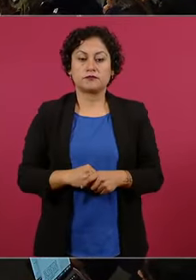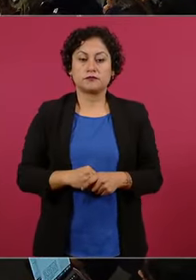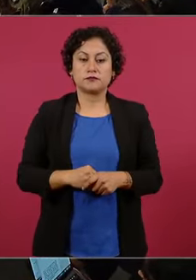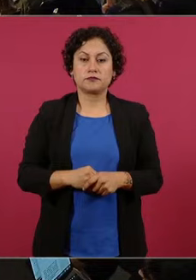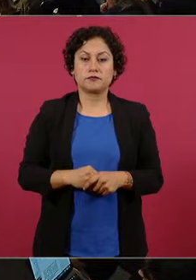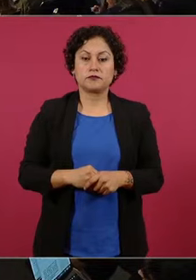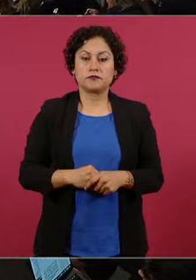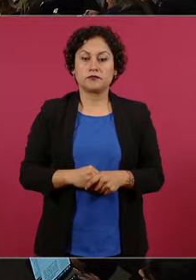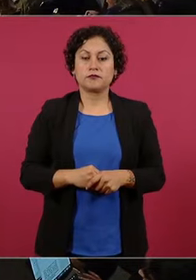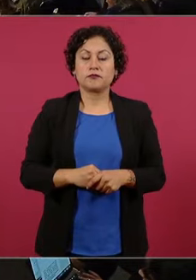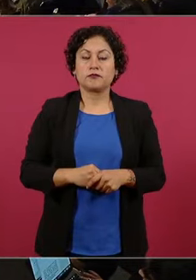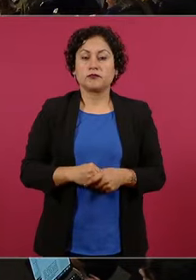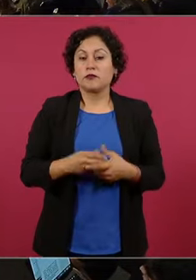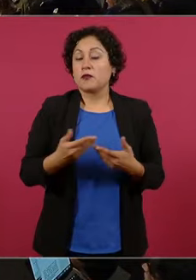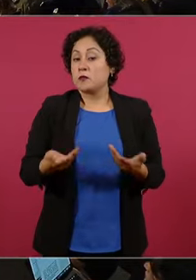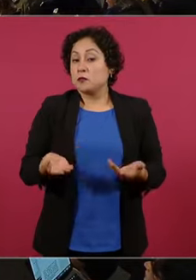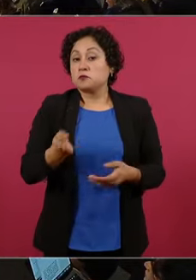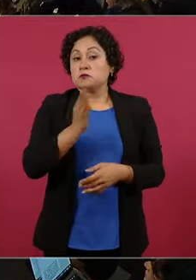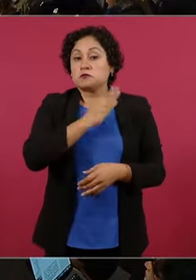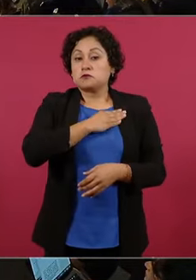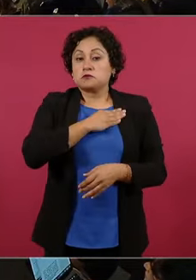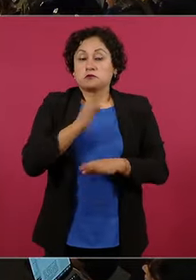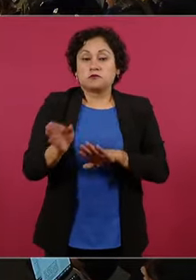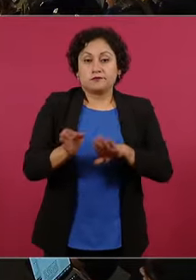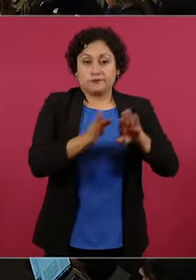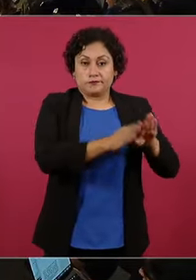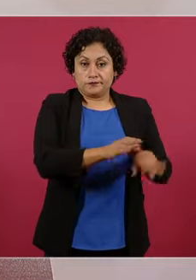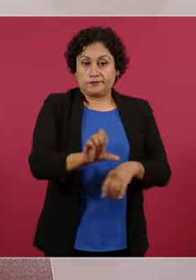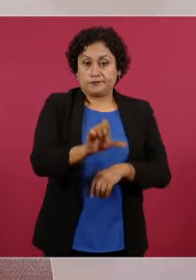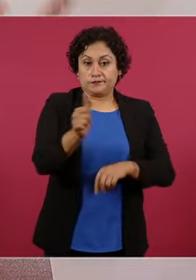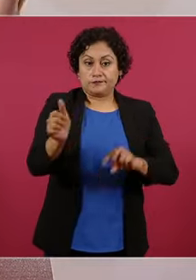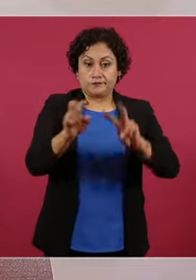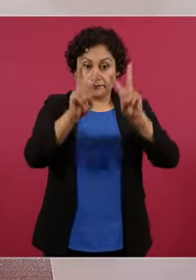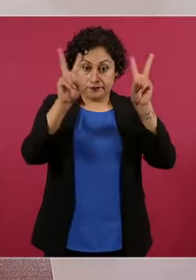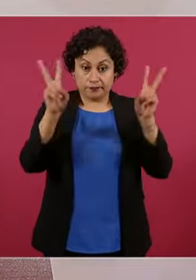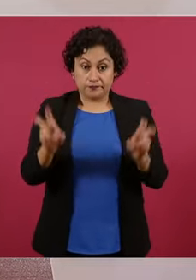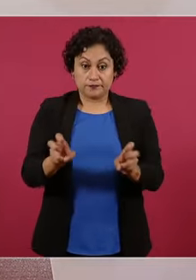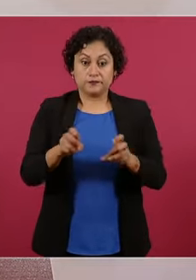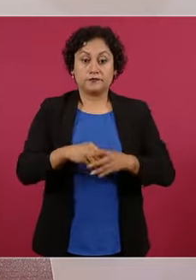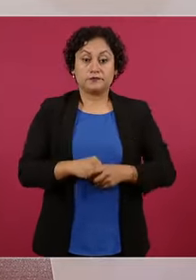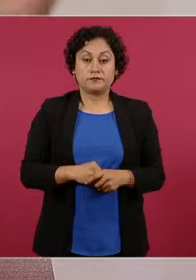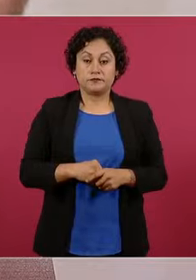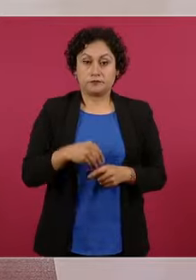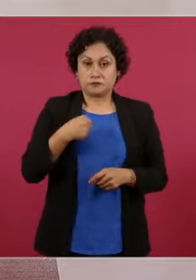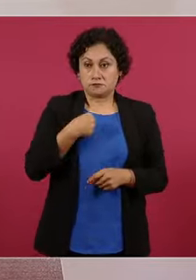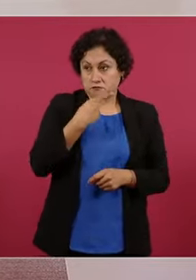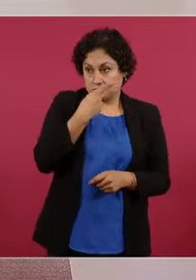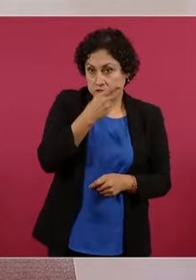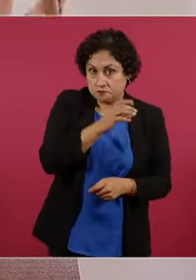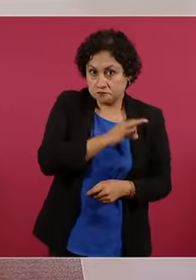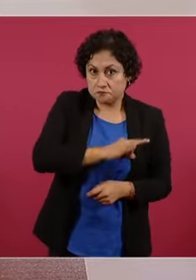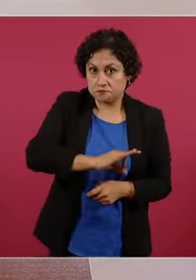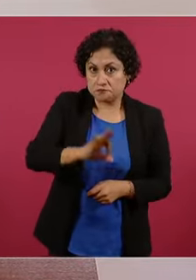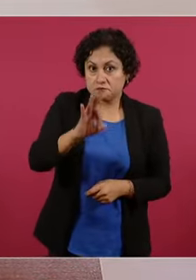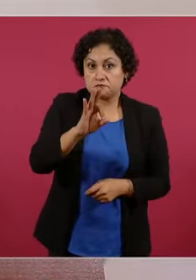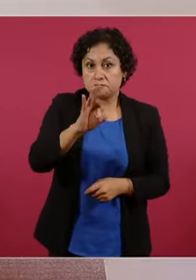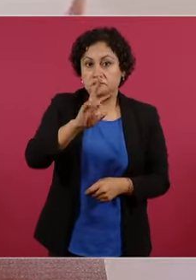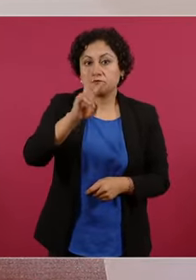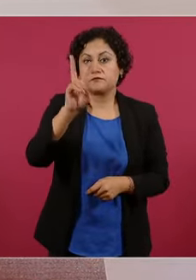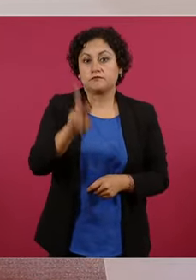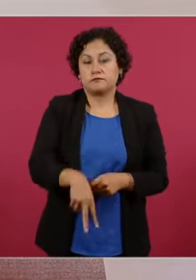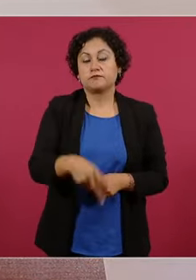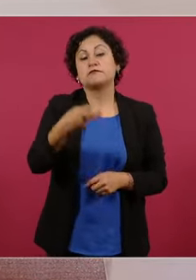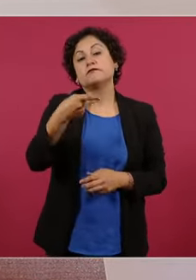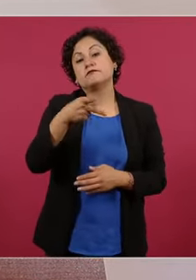Y bueno, lo otro no creo que no lo pueda decir, pero tengo mucho